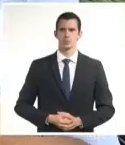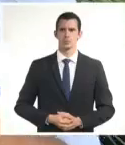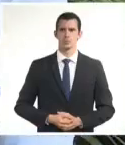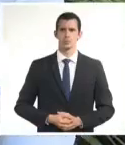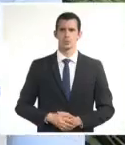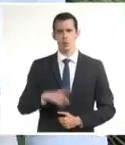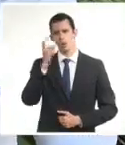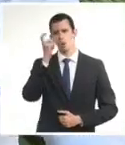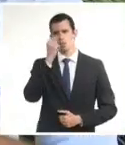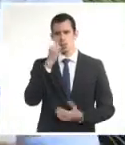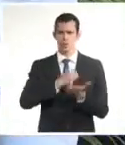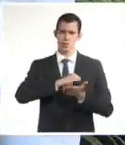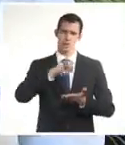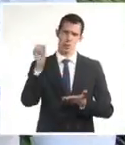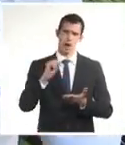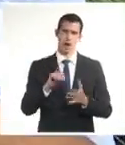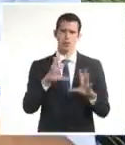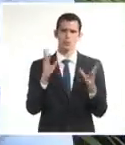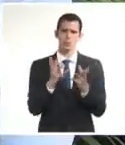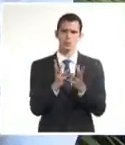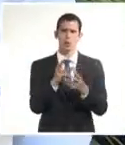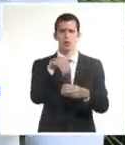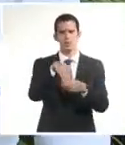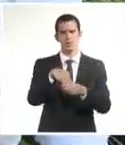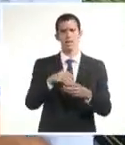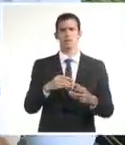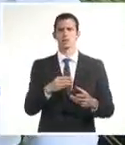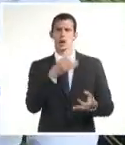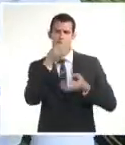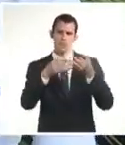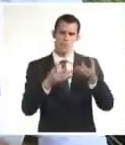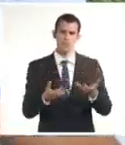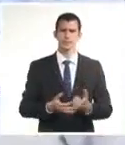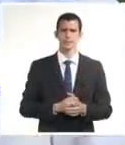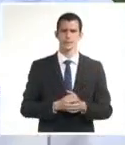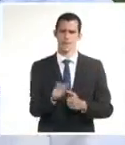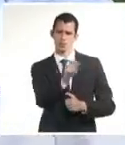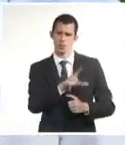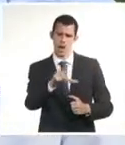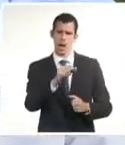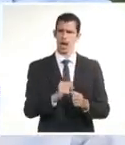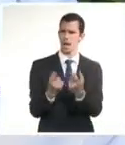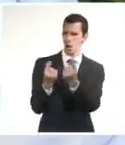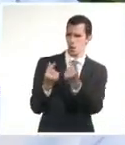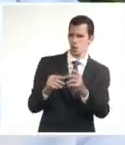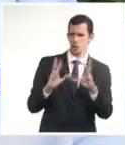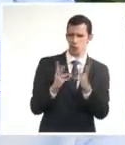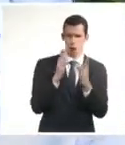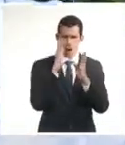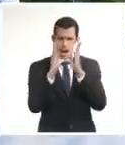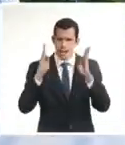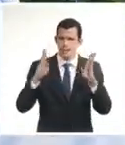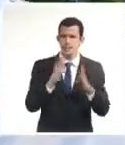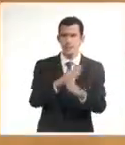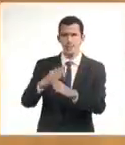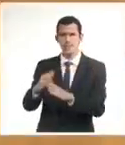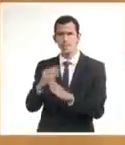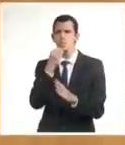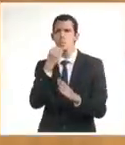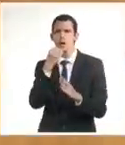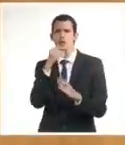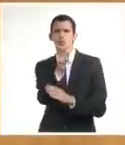sus, concentrarse en los aspectos económicos, en los aspectos sociales, en los aspectos que necesita una sociedad para poder